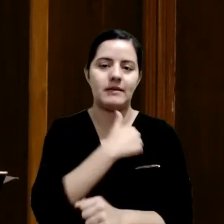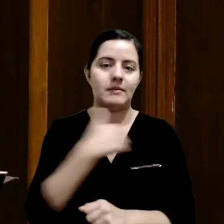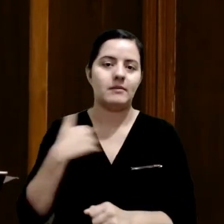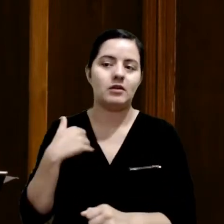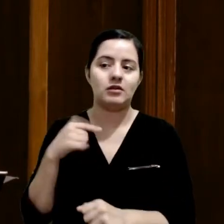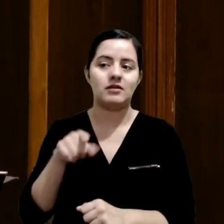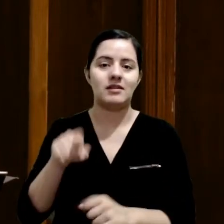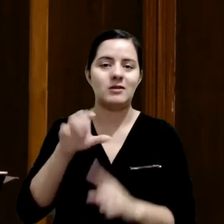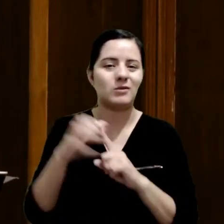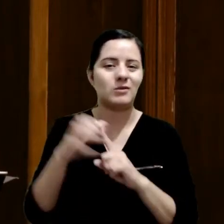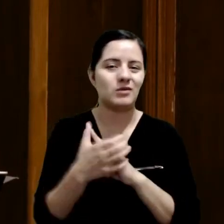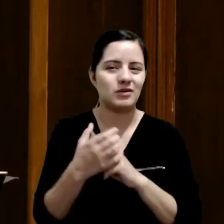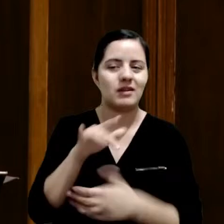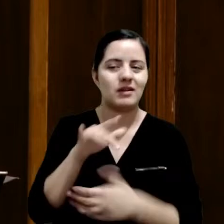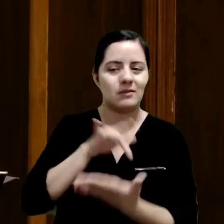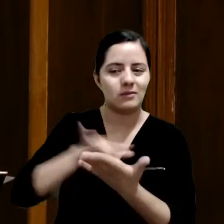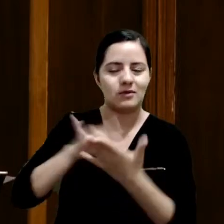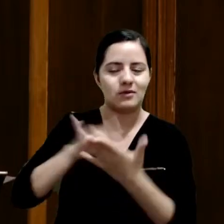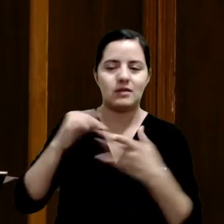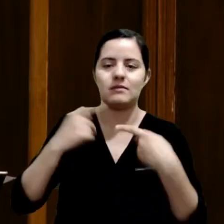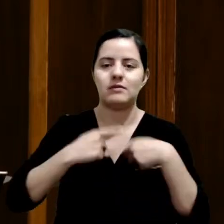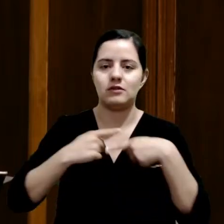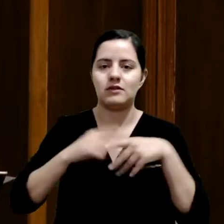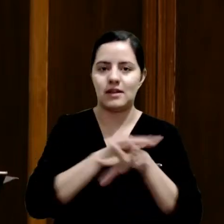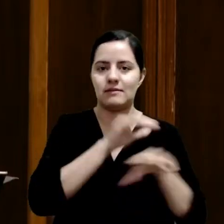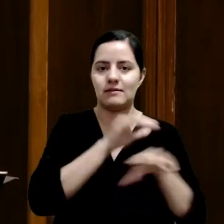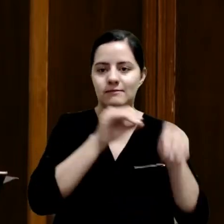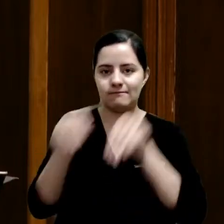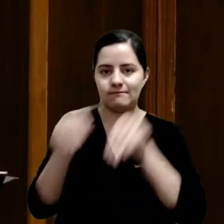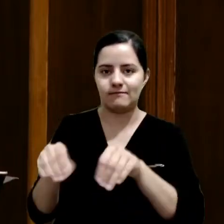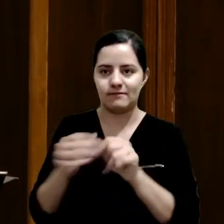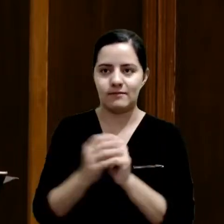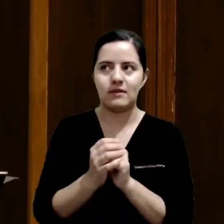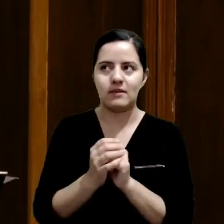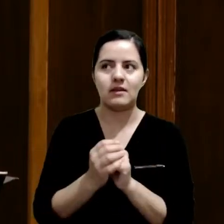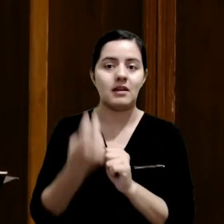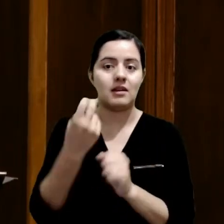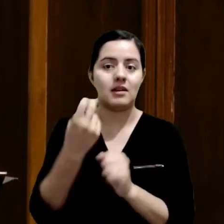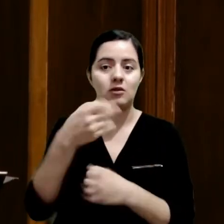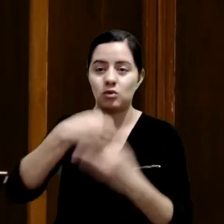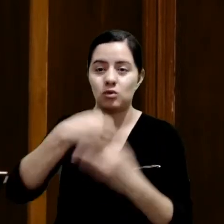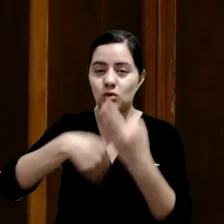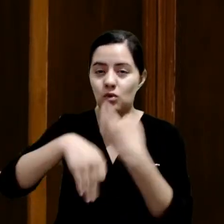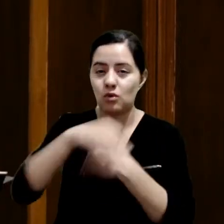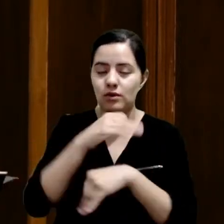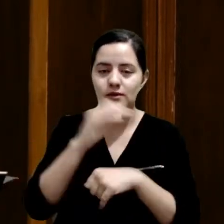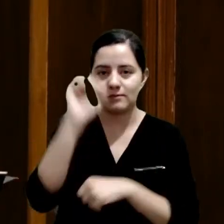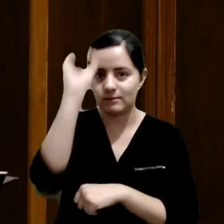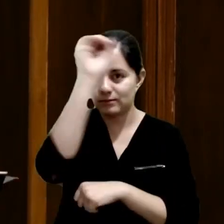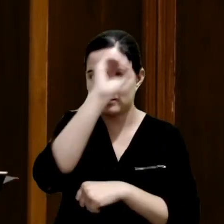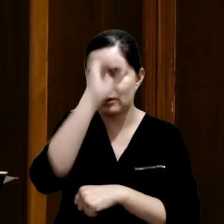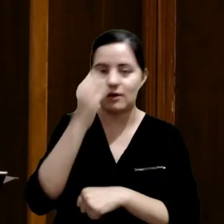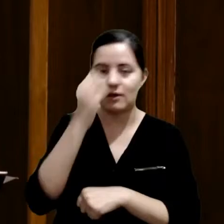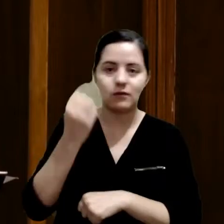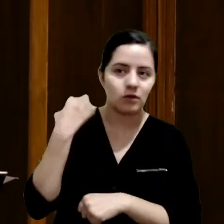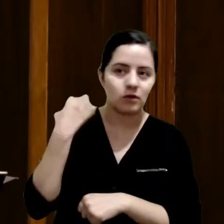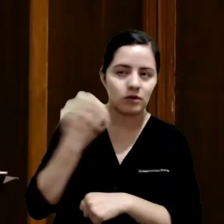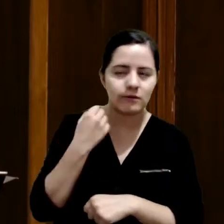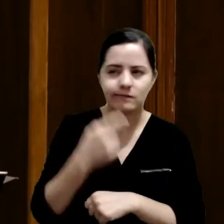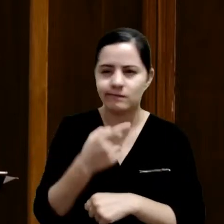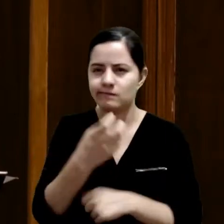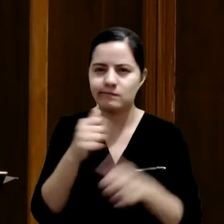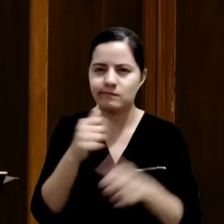las Personas Migrantes. La suma y conjunto de todas las voces vertidas en los foros moldeó la construcción de